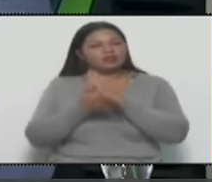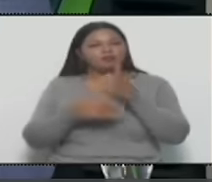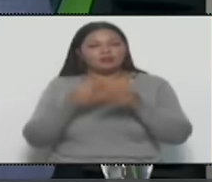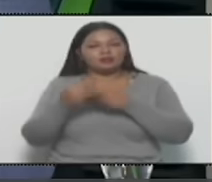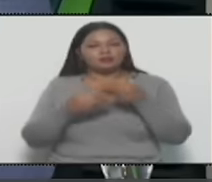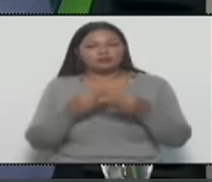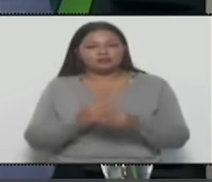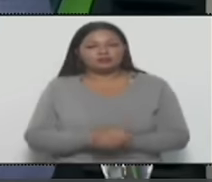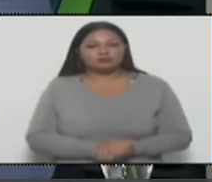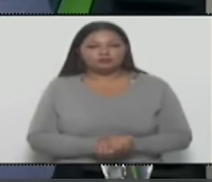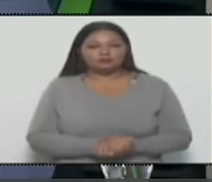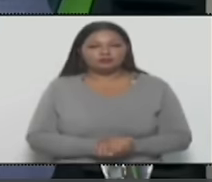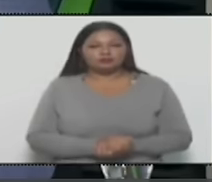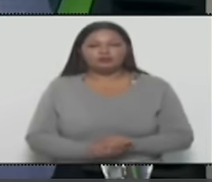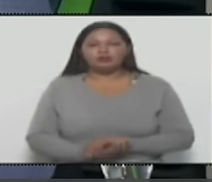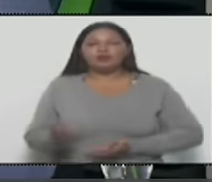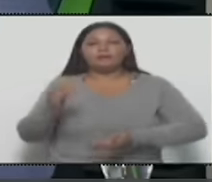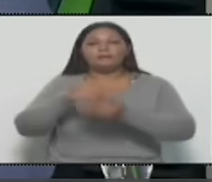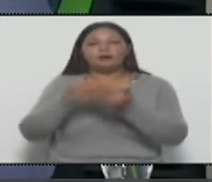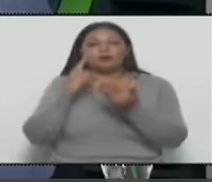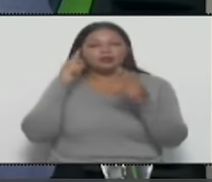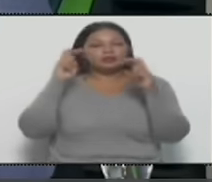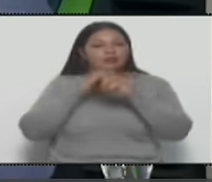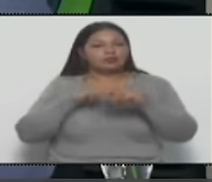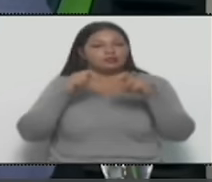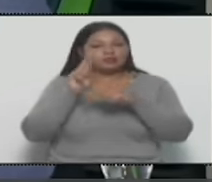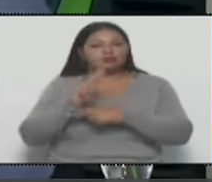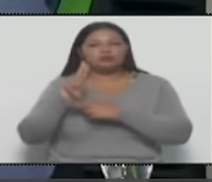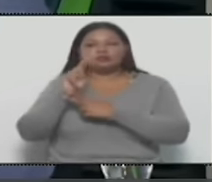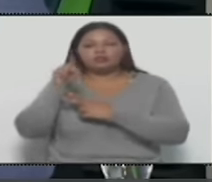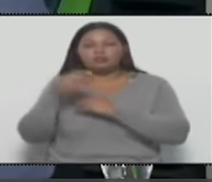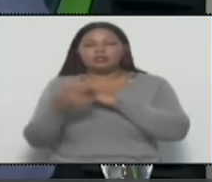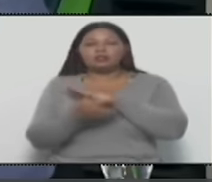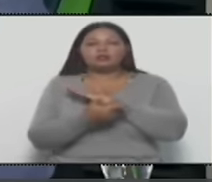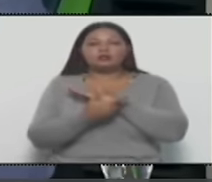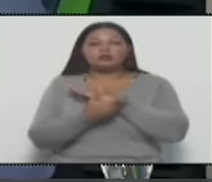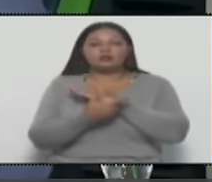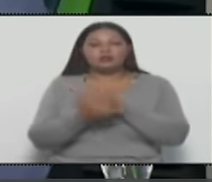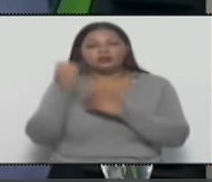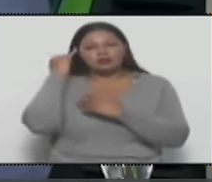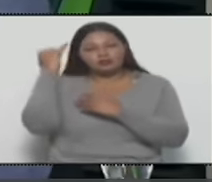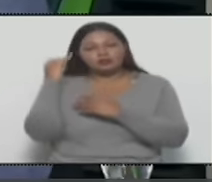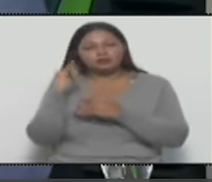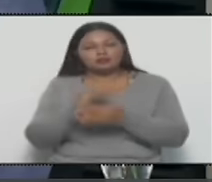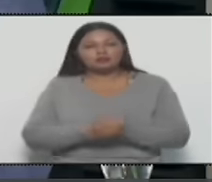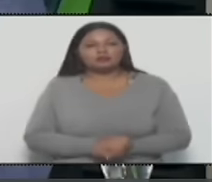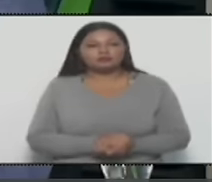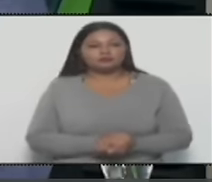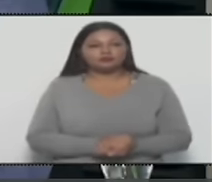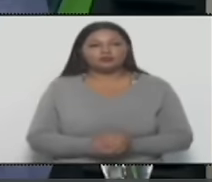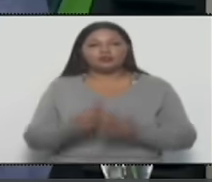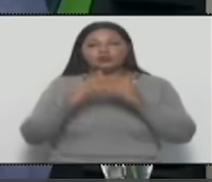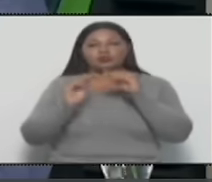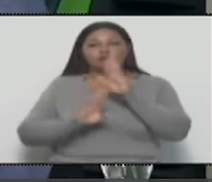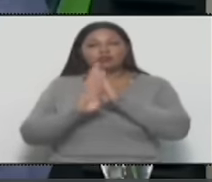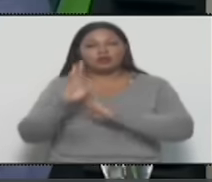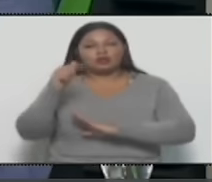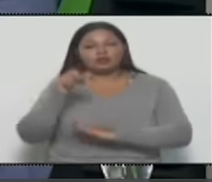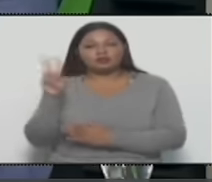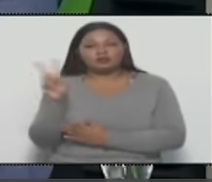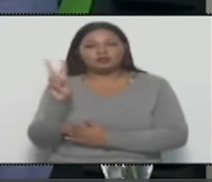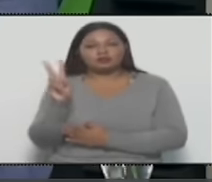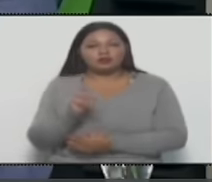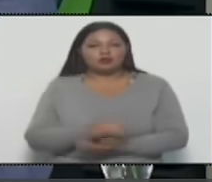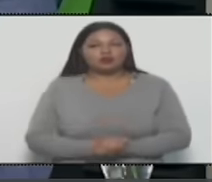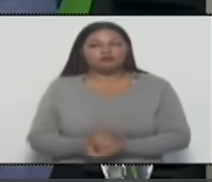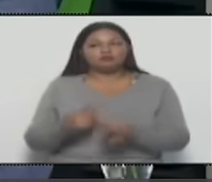la implementación, la investigación del uso también de las tecnologías de inteligencia artificial y todo desarrollado aquí en Venezuela.